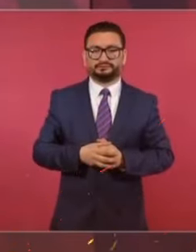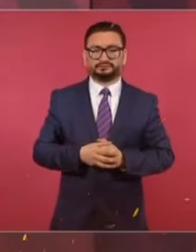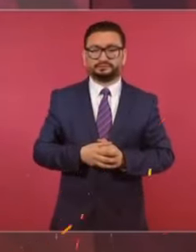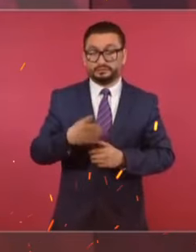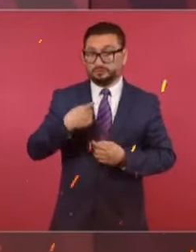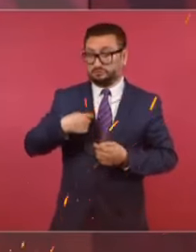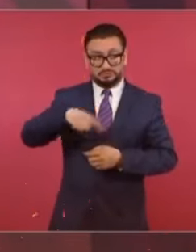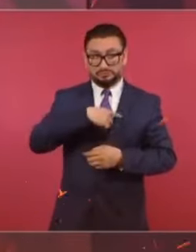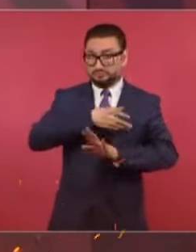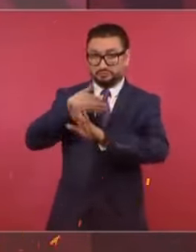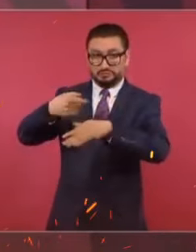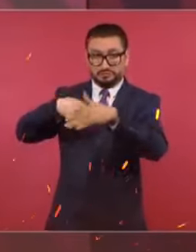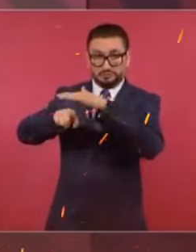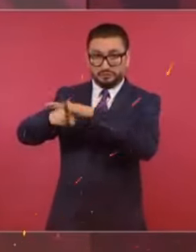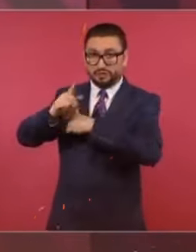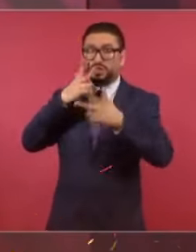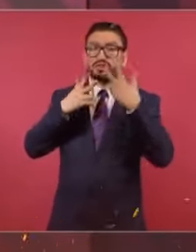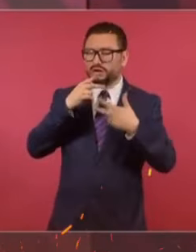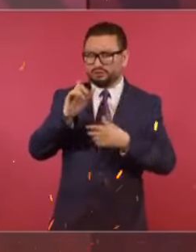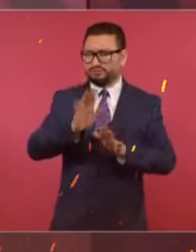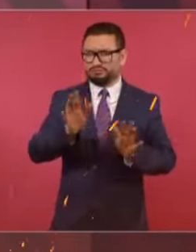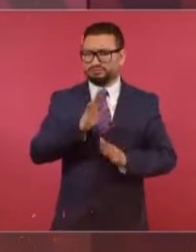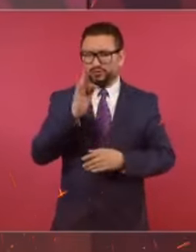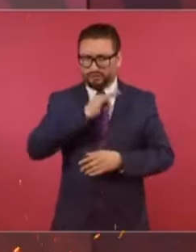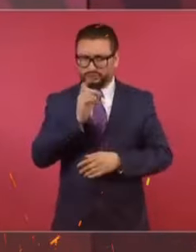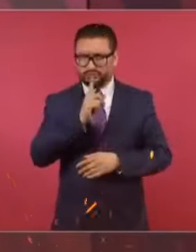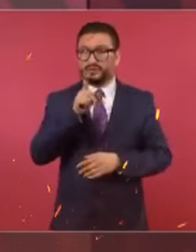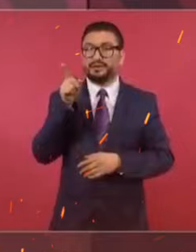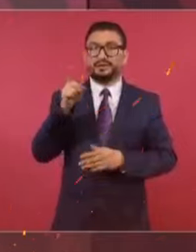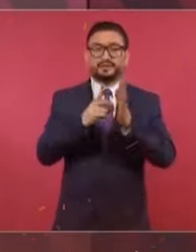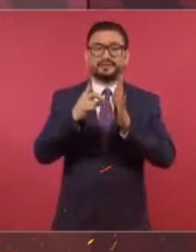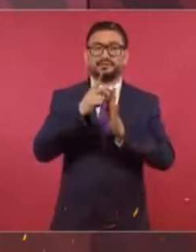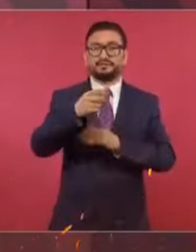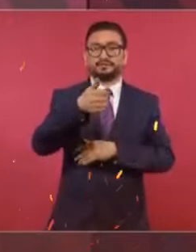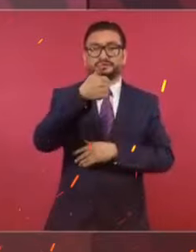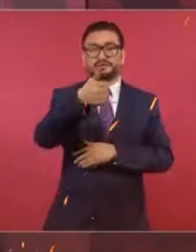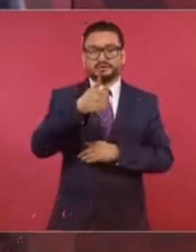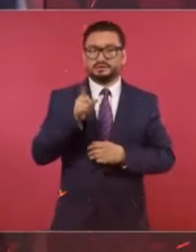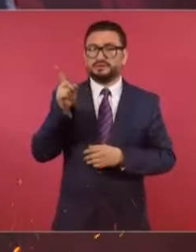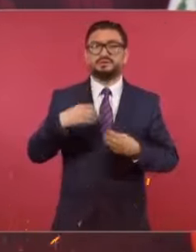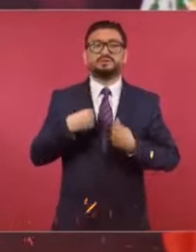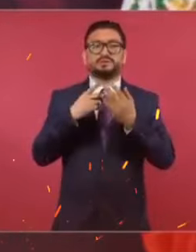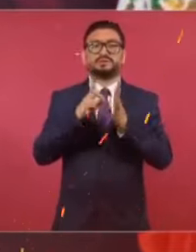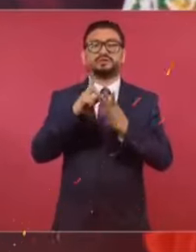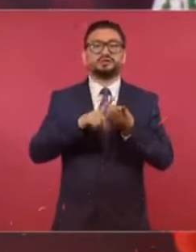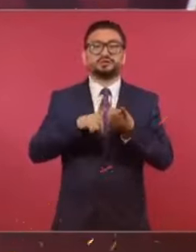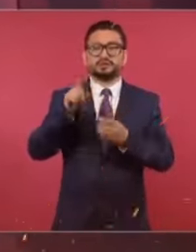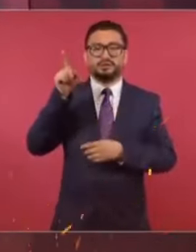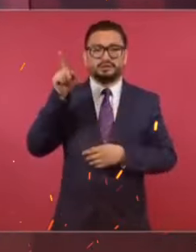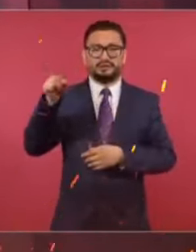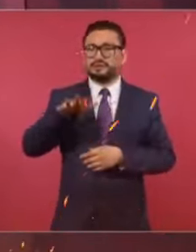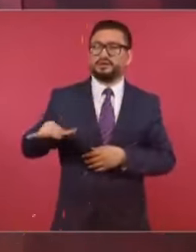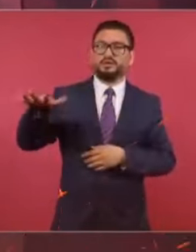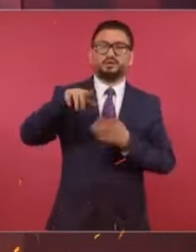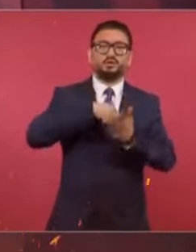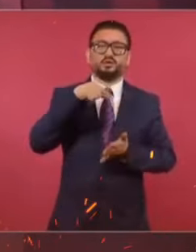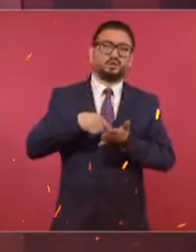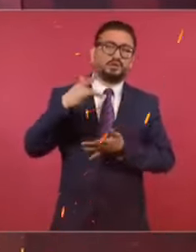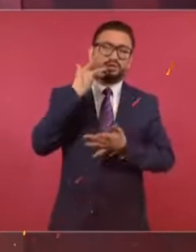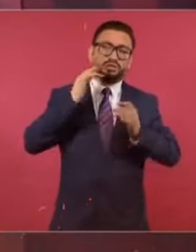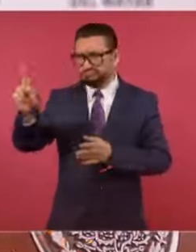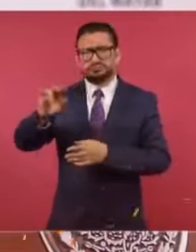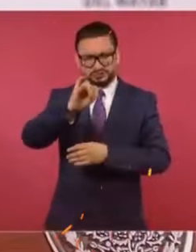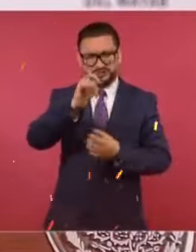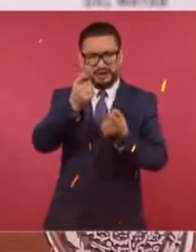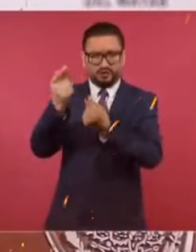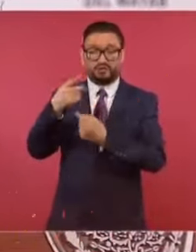ninguna calumnia, no es un falso testimonio, de que tiene 6 departamentos y que vive en un departamento, en una de las zonas más exclusivas de